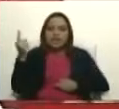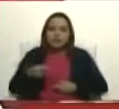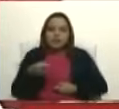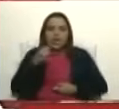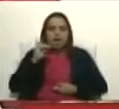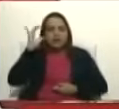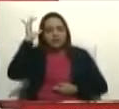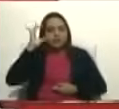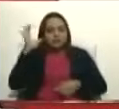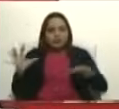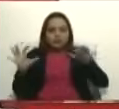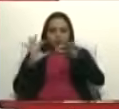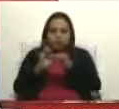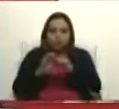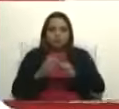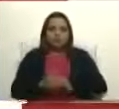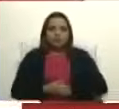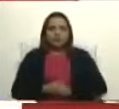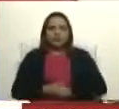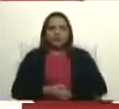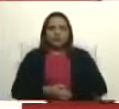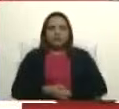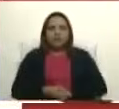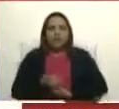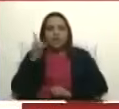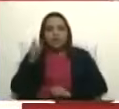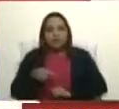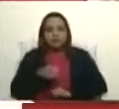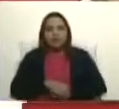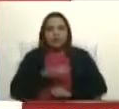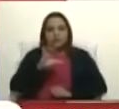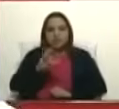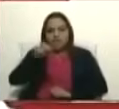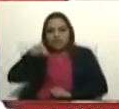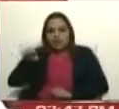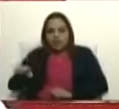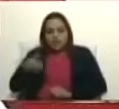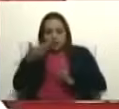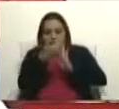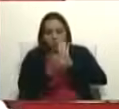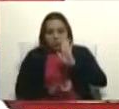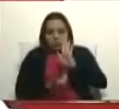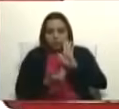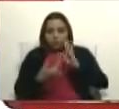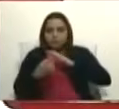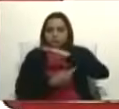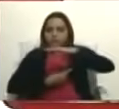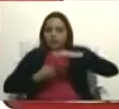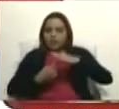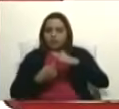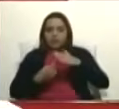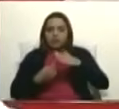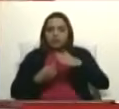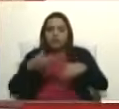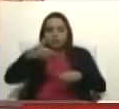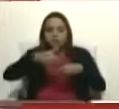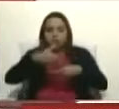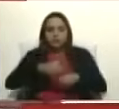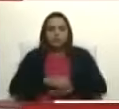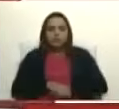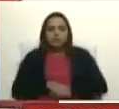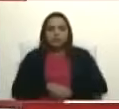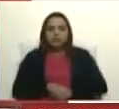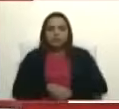sus competencias. Al Poder Electoral, bueno, con esto, con estos resultados, pues. Entonces, no